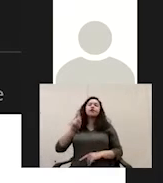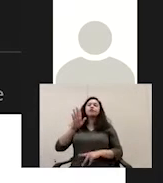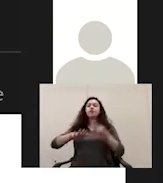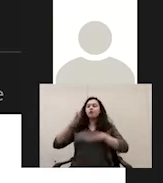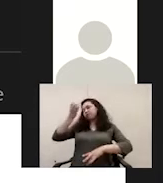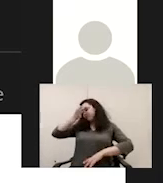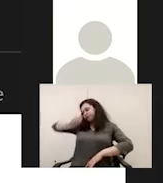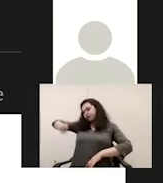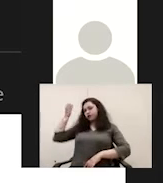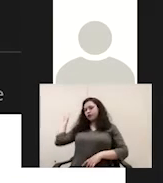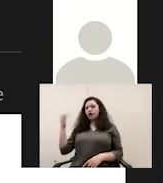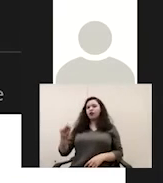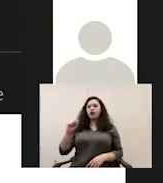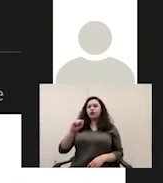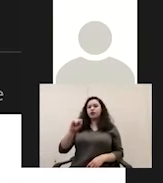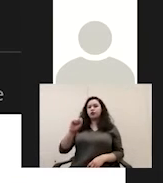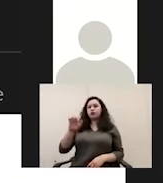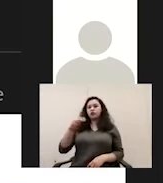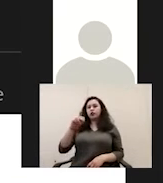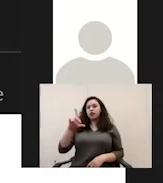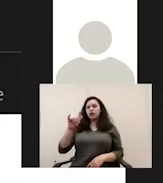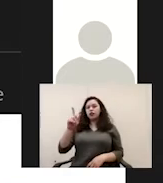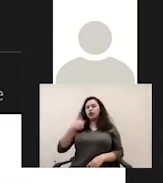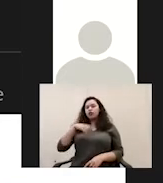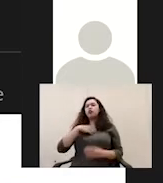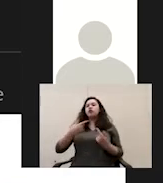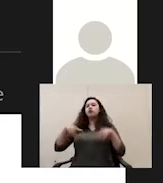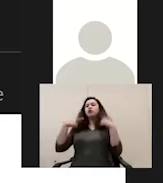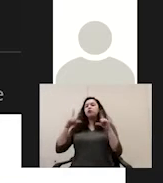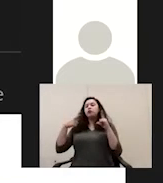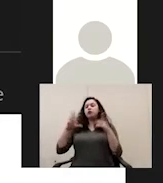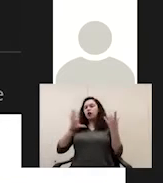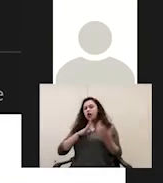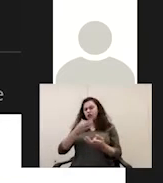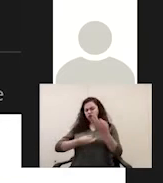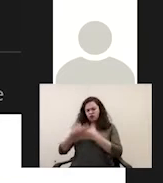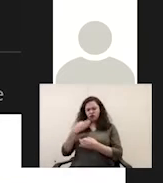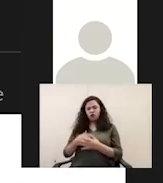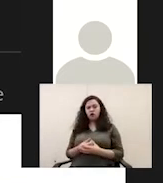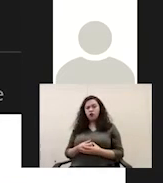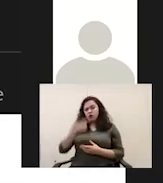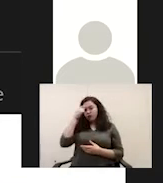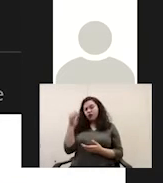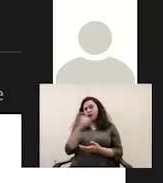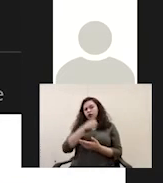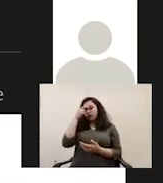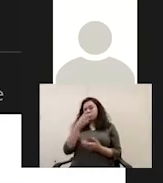señaléticas, les mencionaba que hay algunas que tenemos en nuestra página y en todas las páginas de la Ciudad de